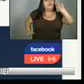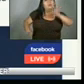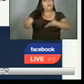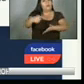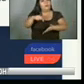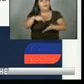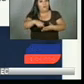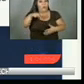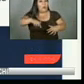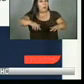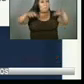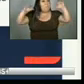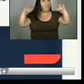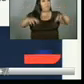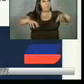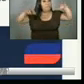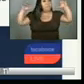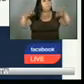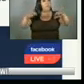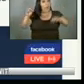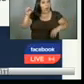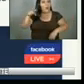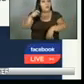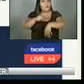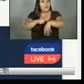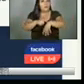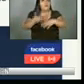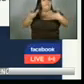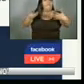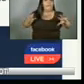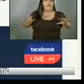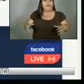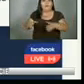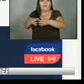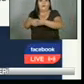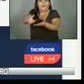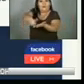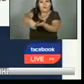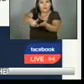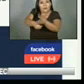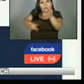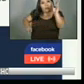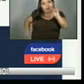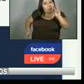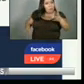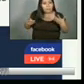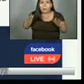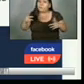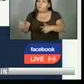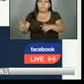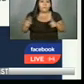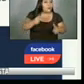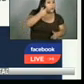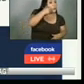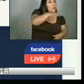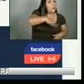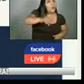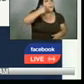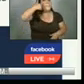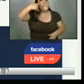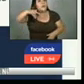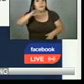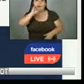que caen sobre el territorio. En estos momentos, elementos operativos de la municipalidad están listos para atender zonas afectadas,